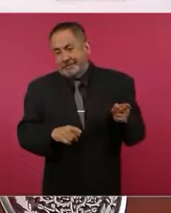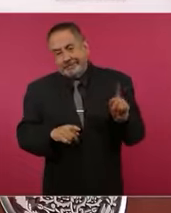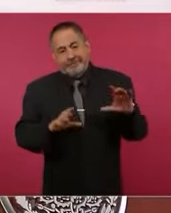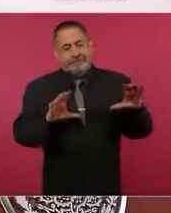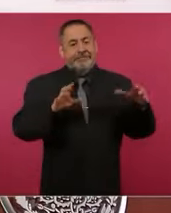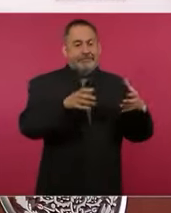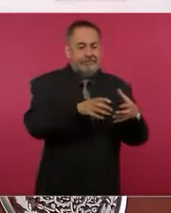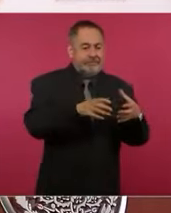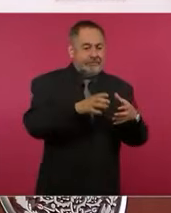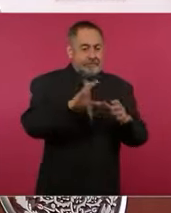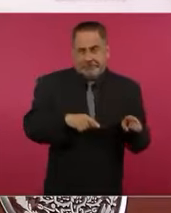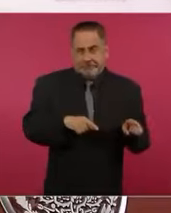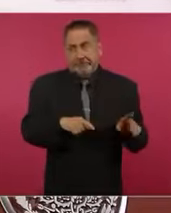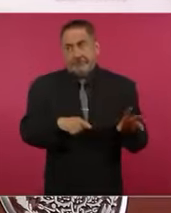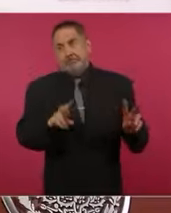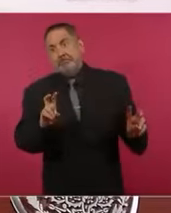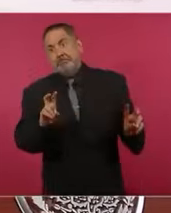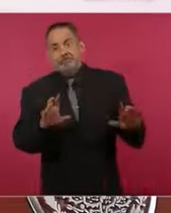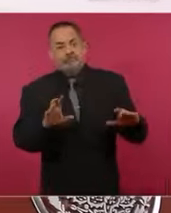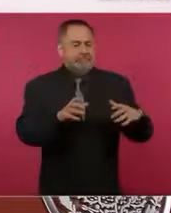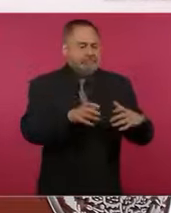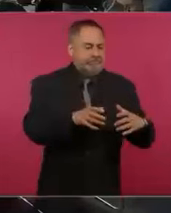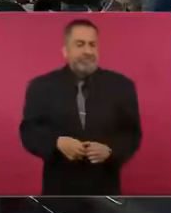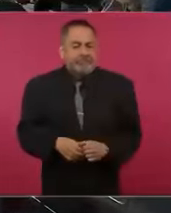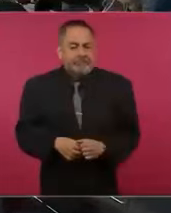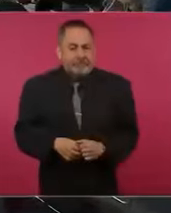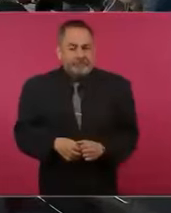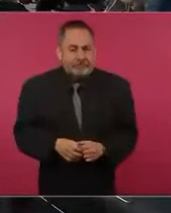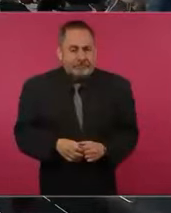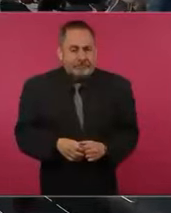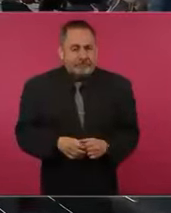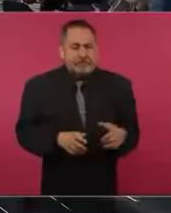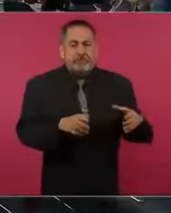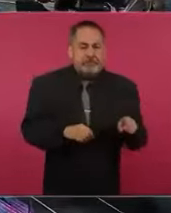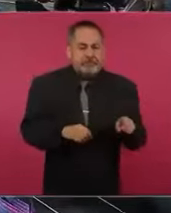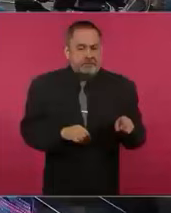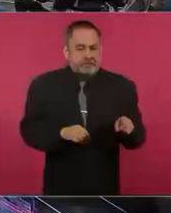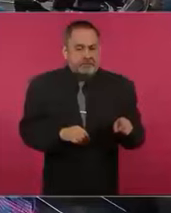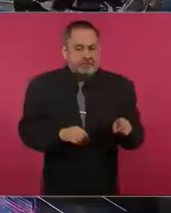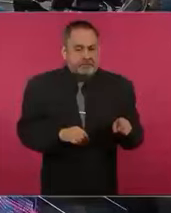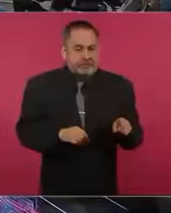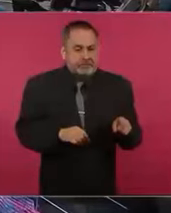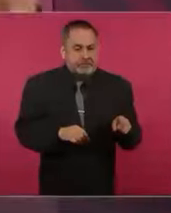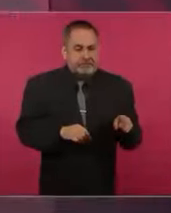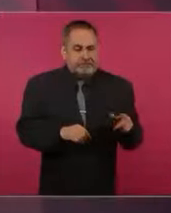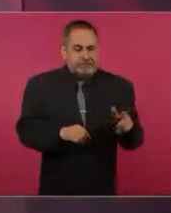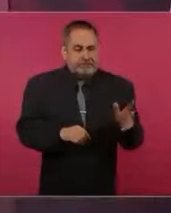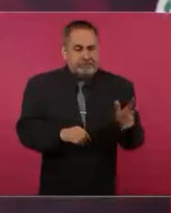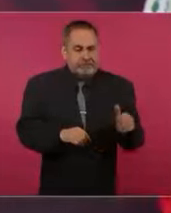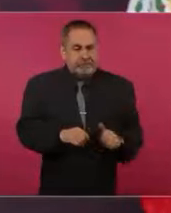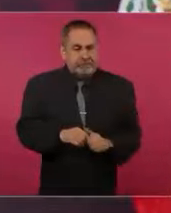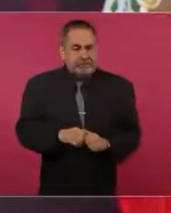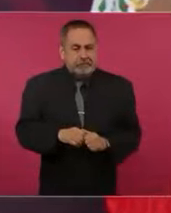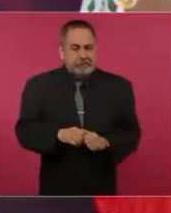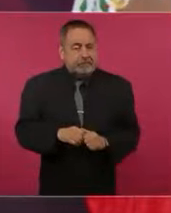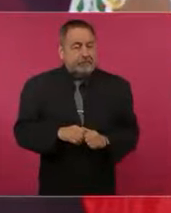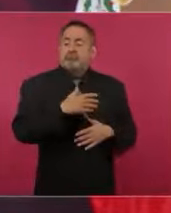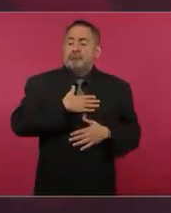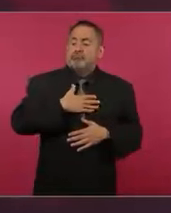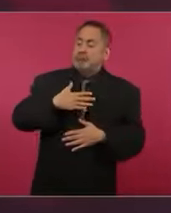la comunidad cultural, porque ellos se apropian y se